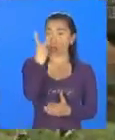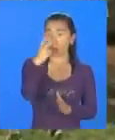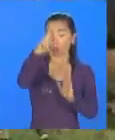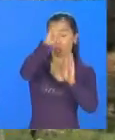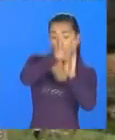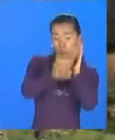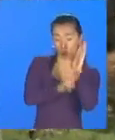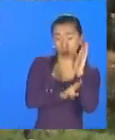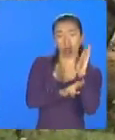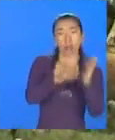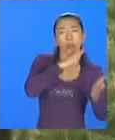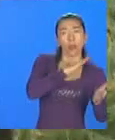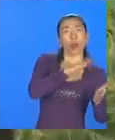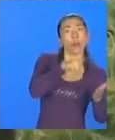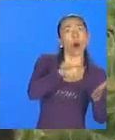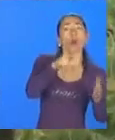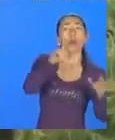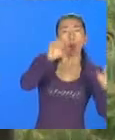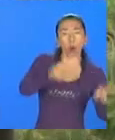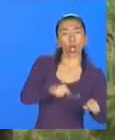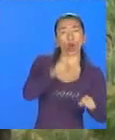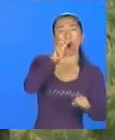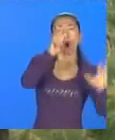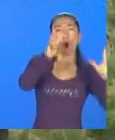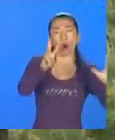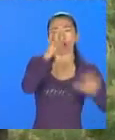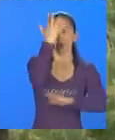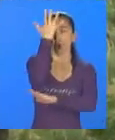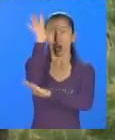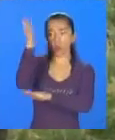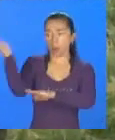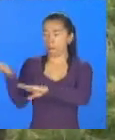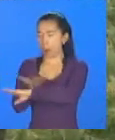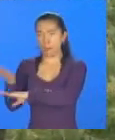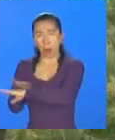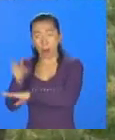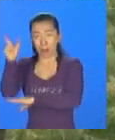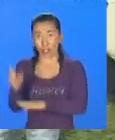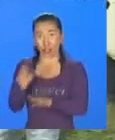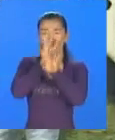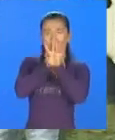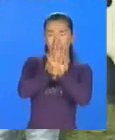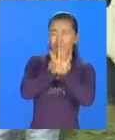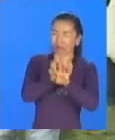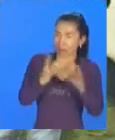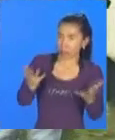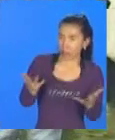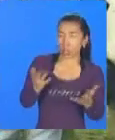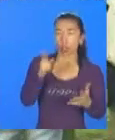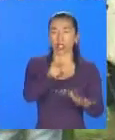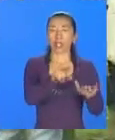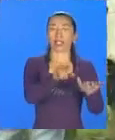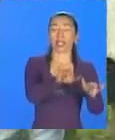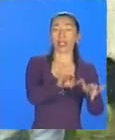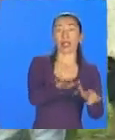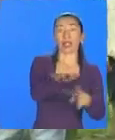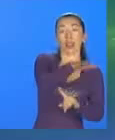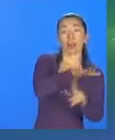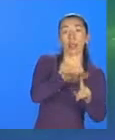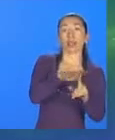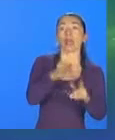se dio autorización para el corte de 8 árboles en espacio público. Ante esta protesta, la Secretaría de Ambiente, a través de un comunicado, aclaró la